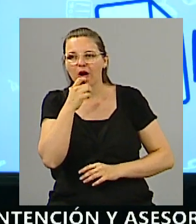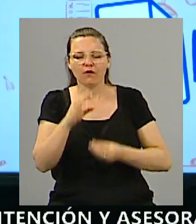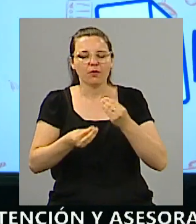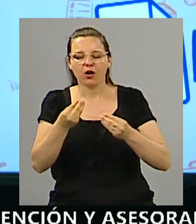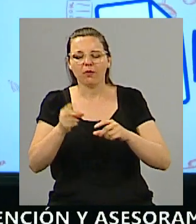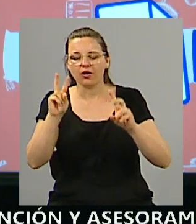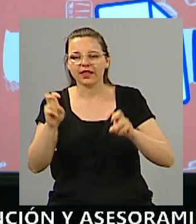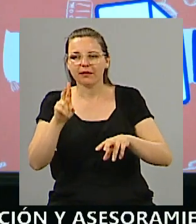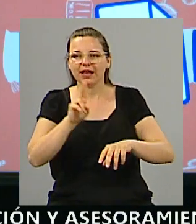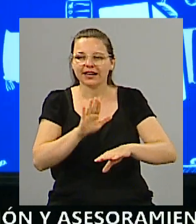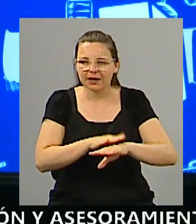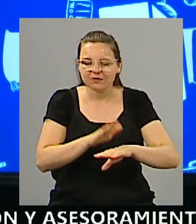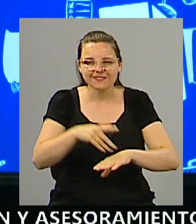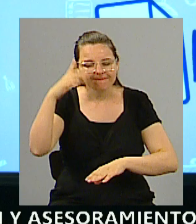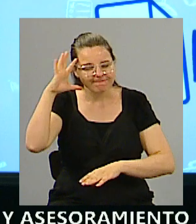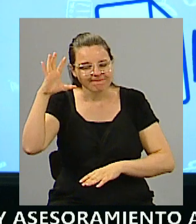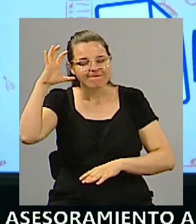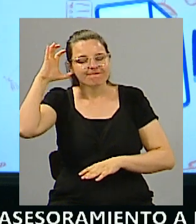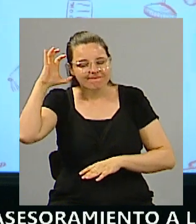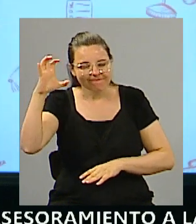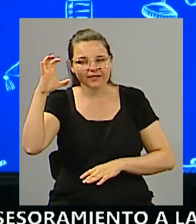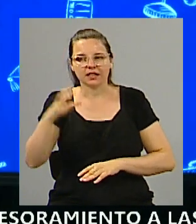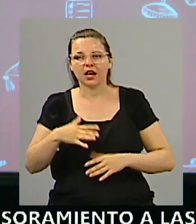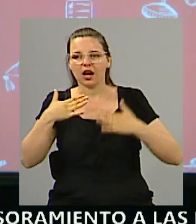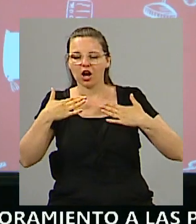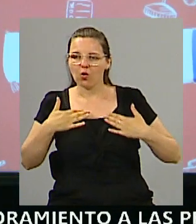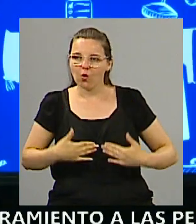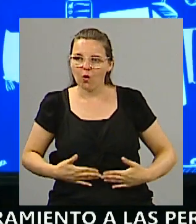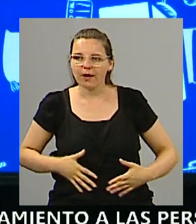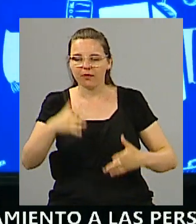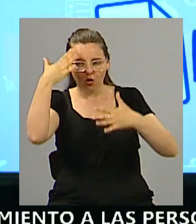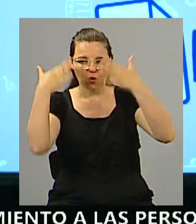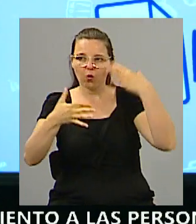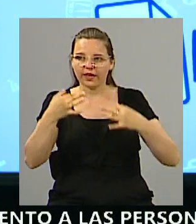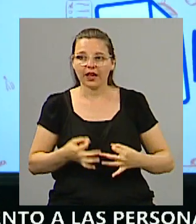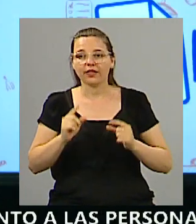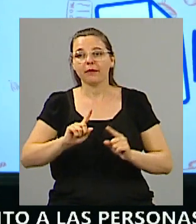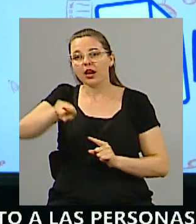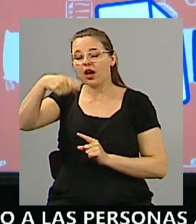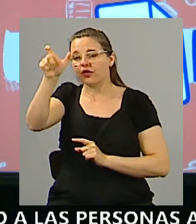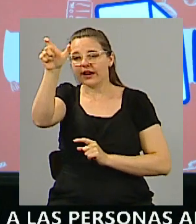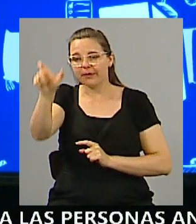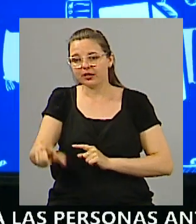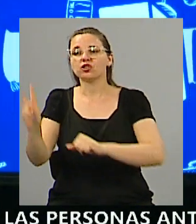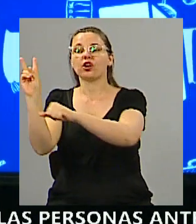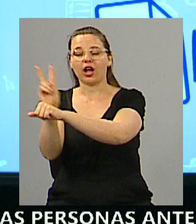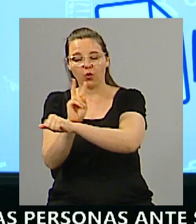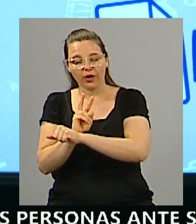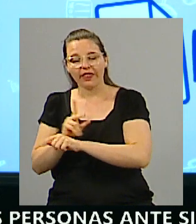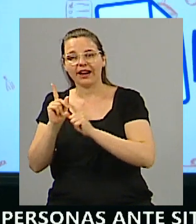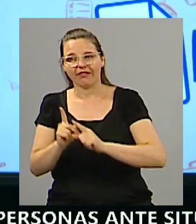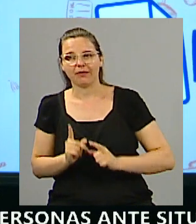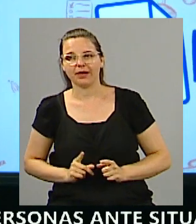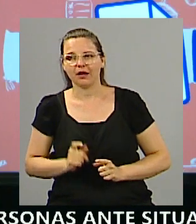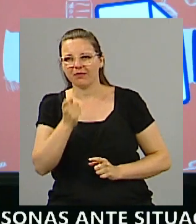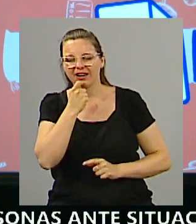de la concientización, del cuidado del cuerpo, del cuidado de la otra persona también con quien me relaciono. Entonces va más allá